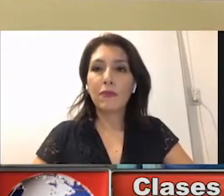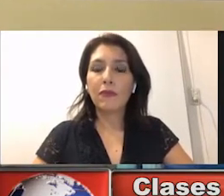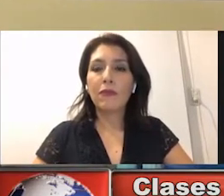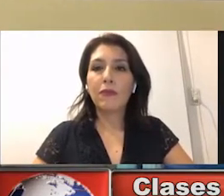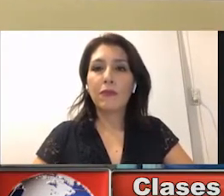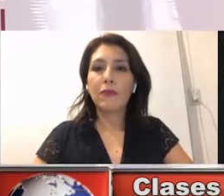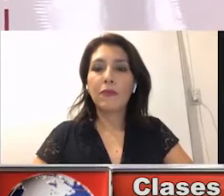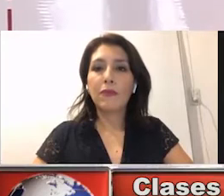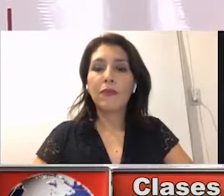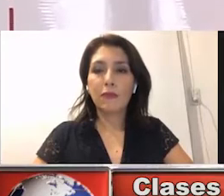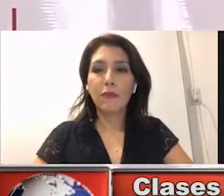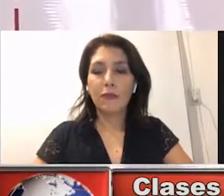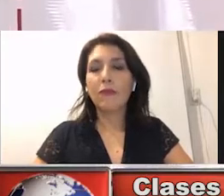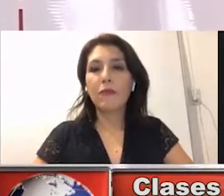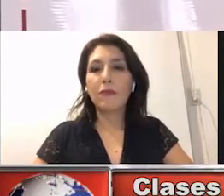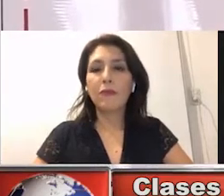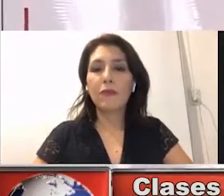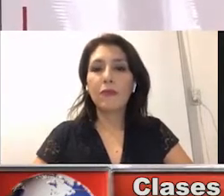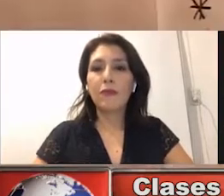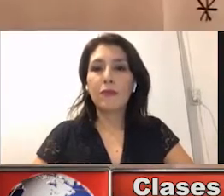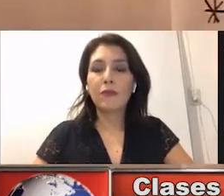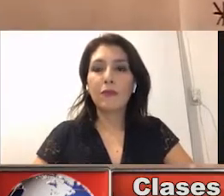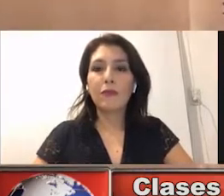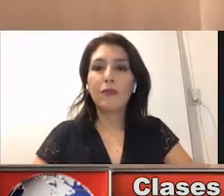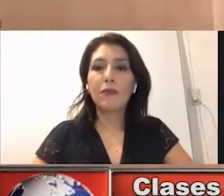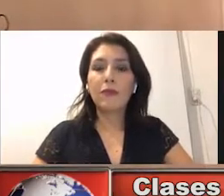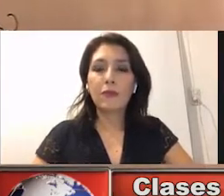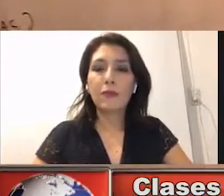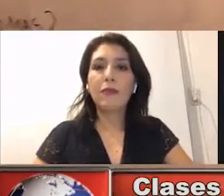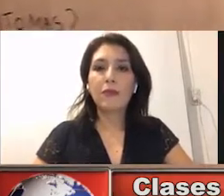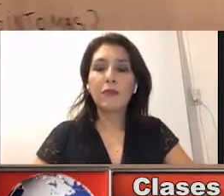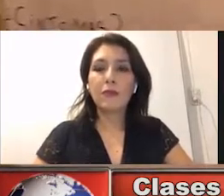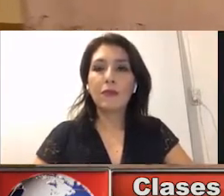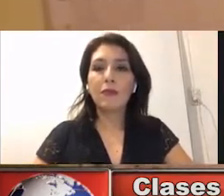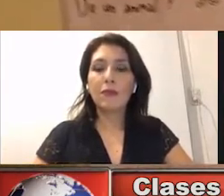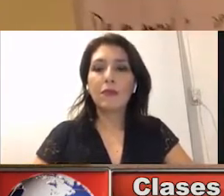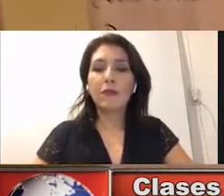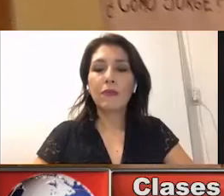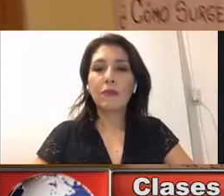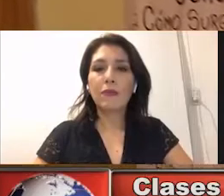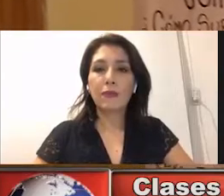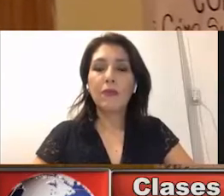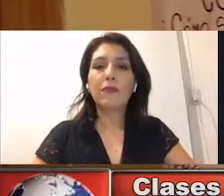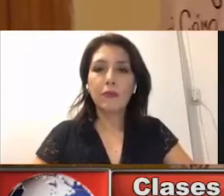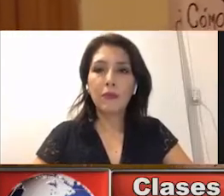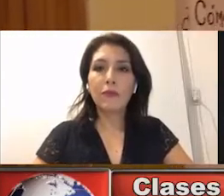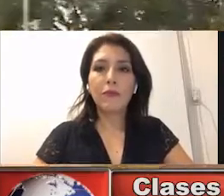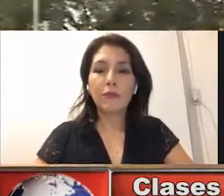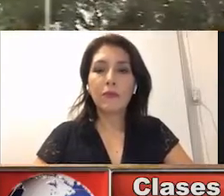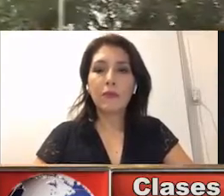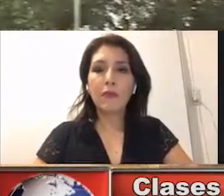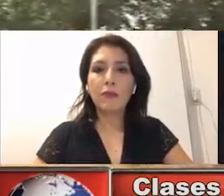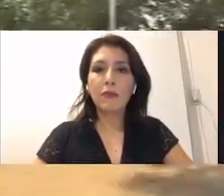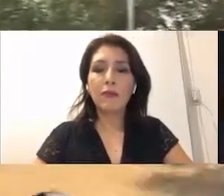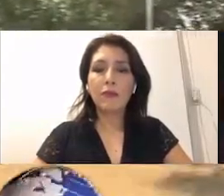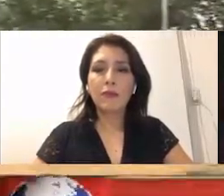bastante, con respecto a maestras que han tenido que aislarse, o por contactos estrechos dentro del aula, con las burbujas, o por contactos estrechos